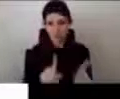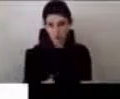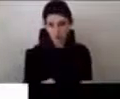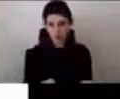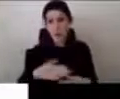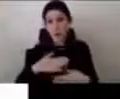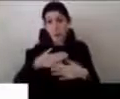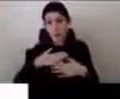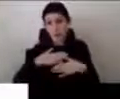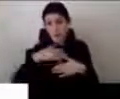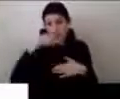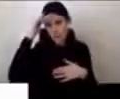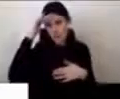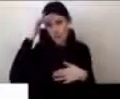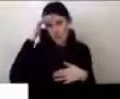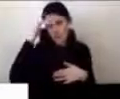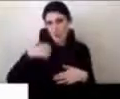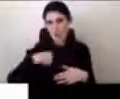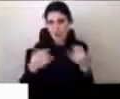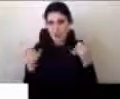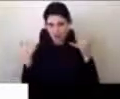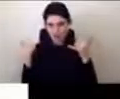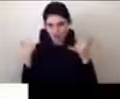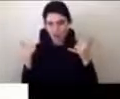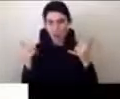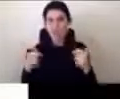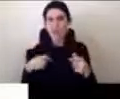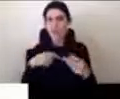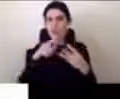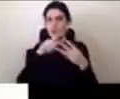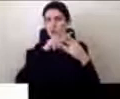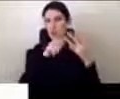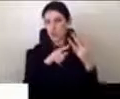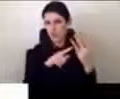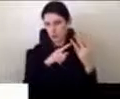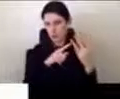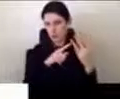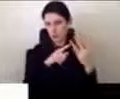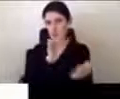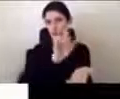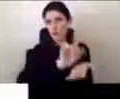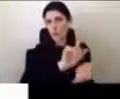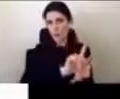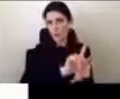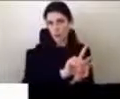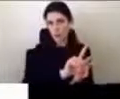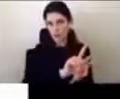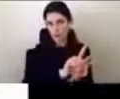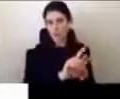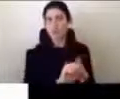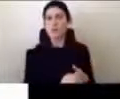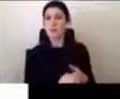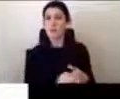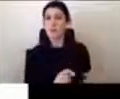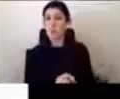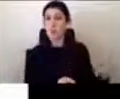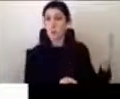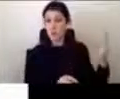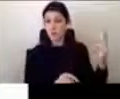experiencia como jugona he encontrado tres importantes espacios en los cuales los juegos aportan. En primer lugar, en las